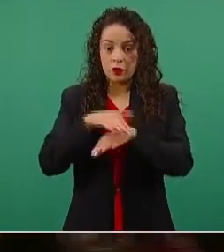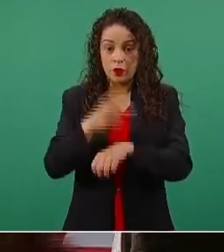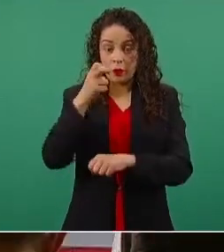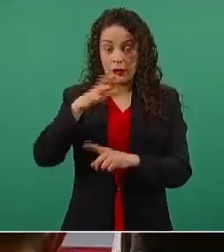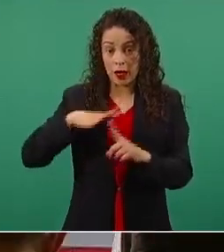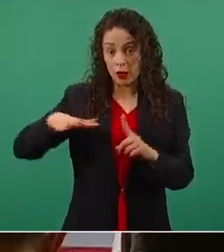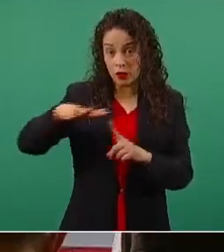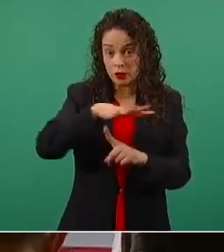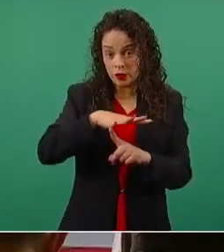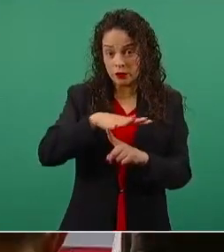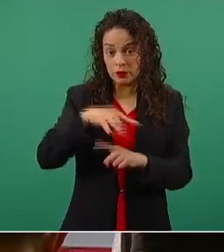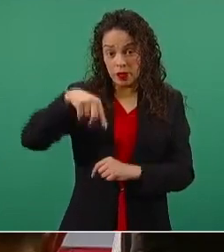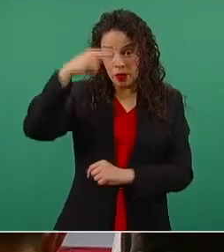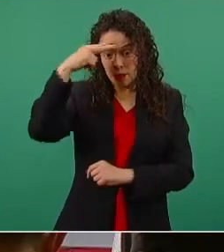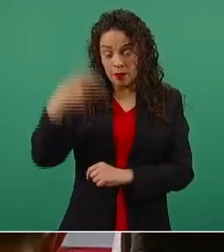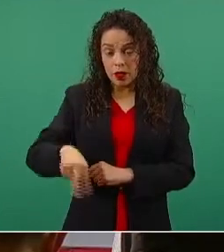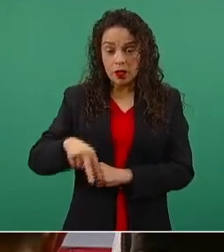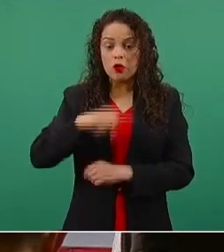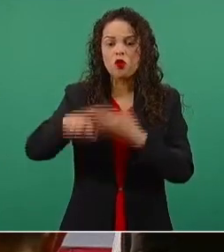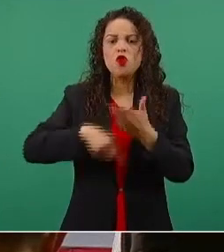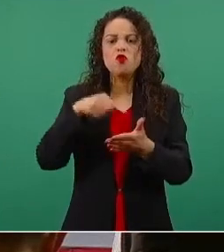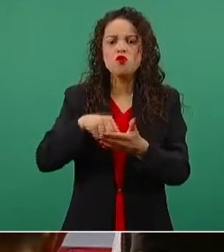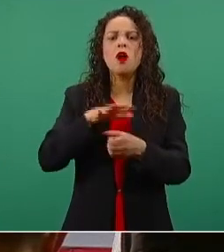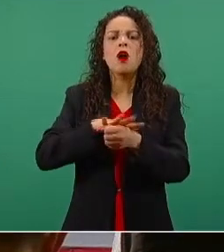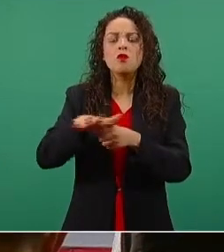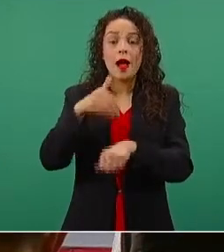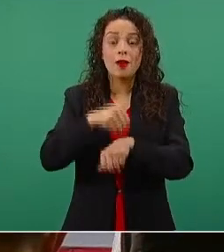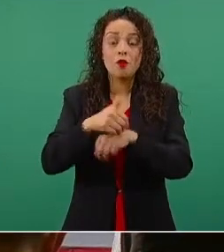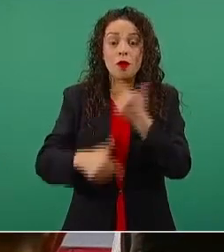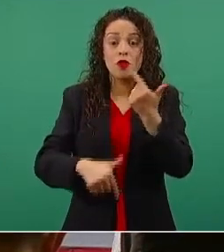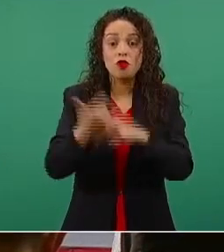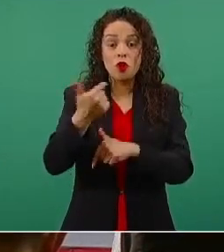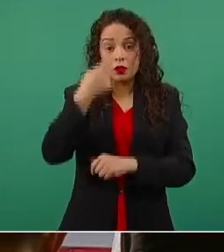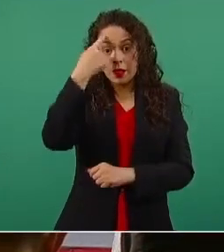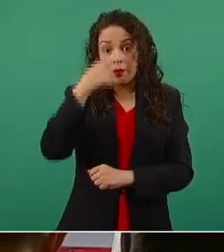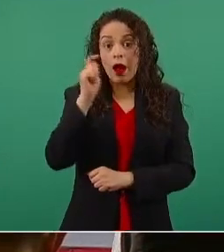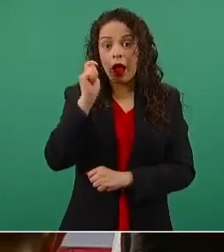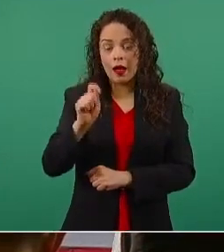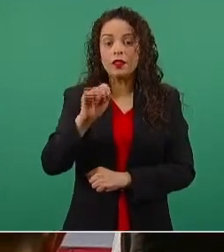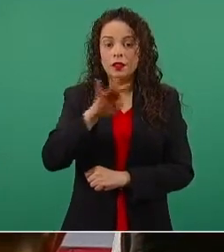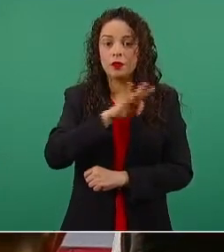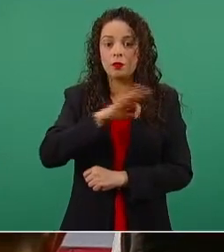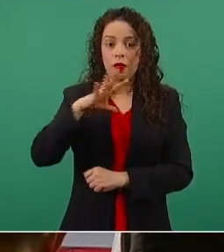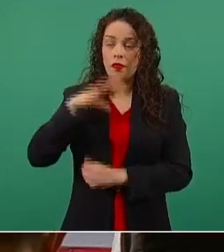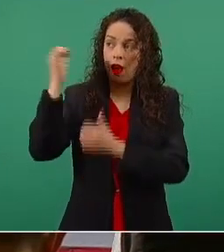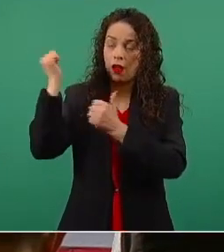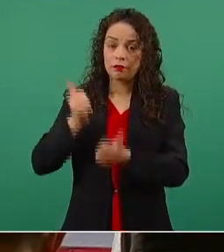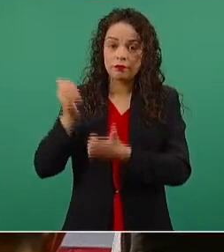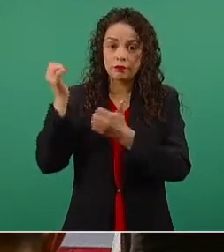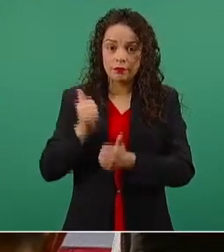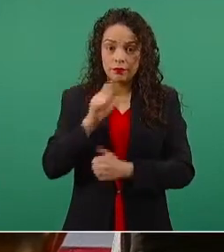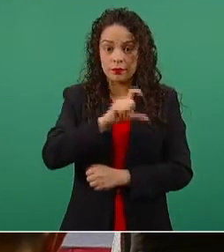en el lugar número 12 en cuanto a acceso a dosis